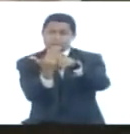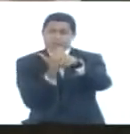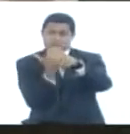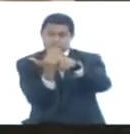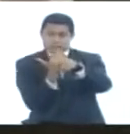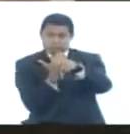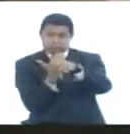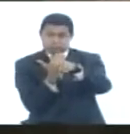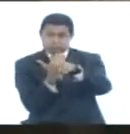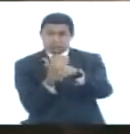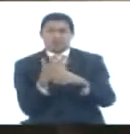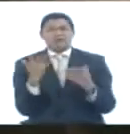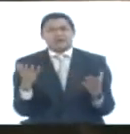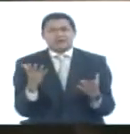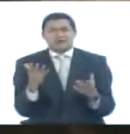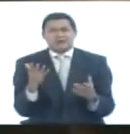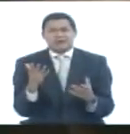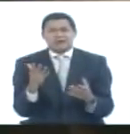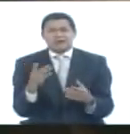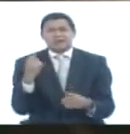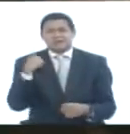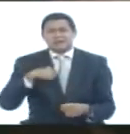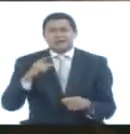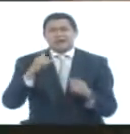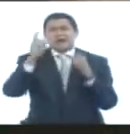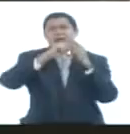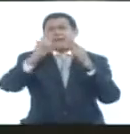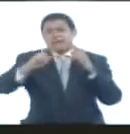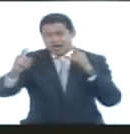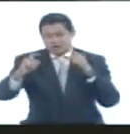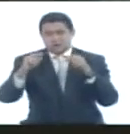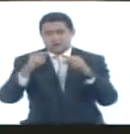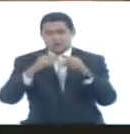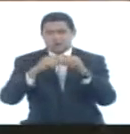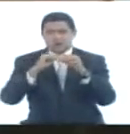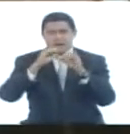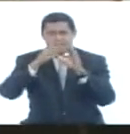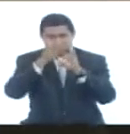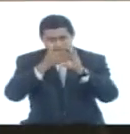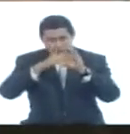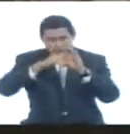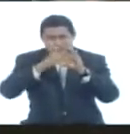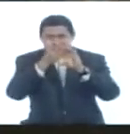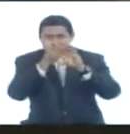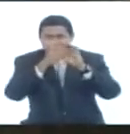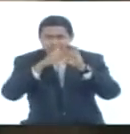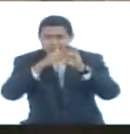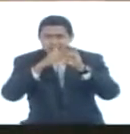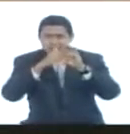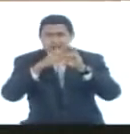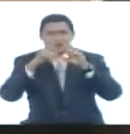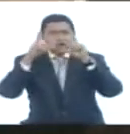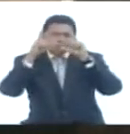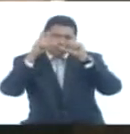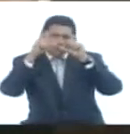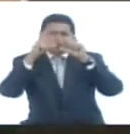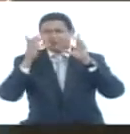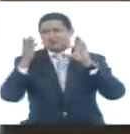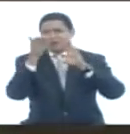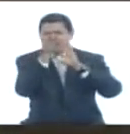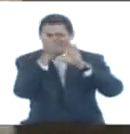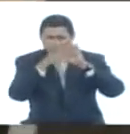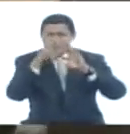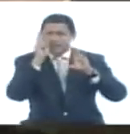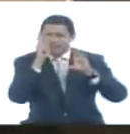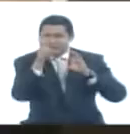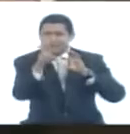posterior es la parte donde está el nervio óptico, la retina, que es la película de la cámara fotográfica, lo que nos